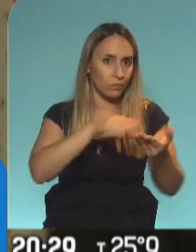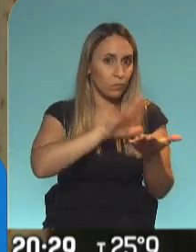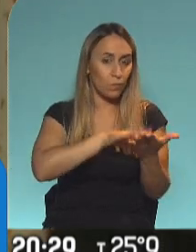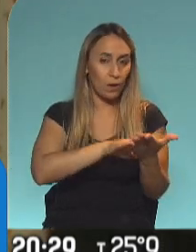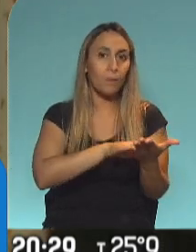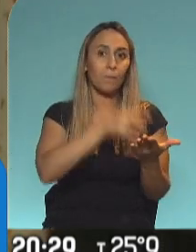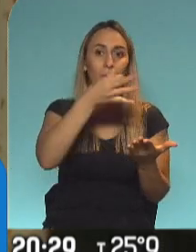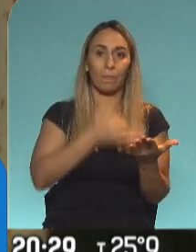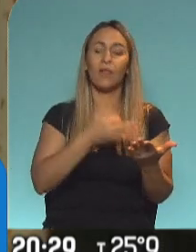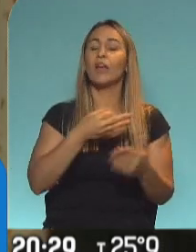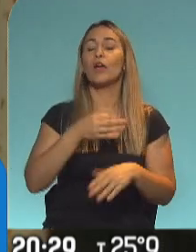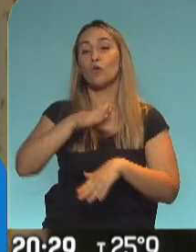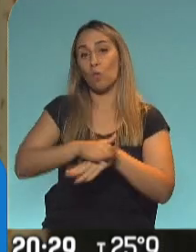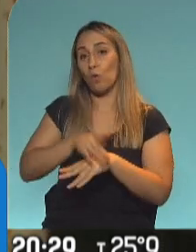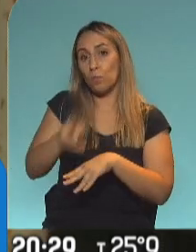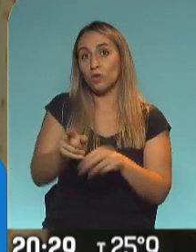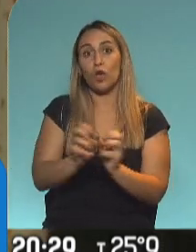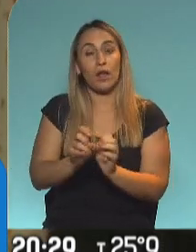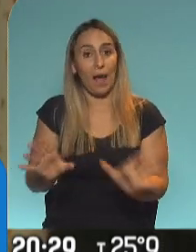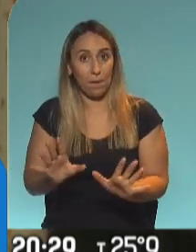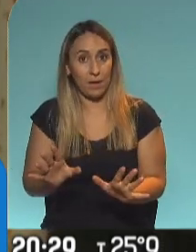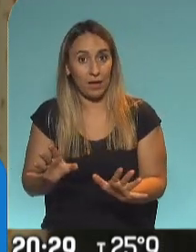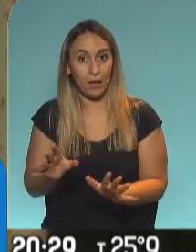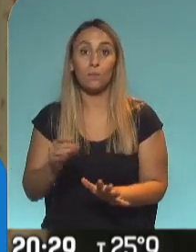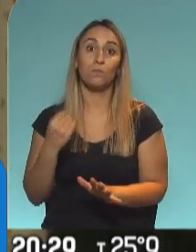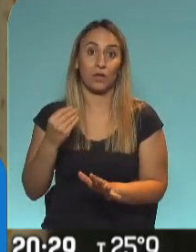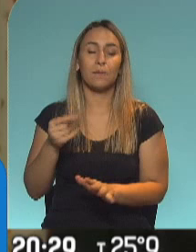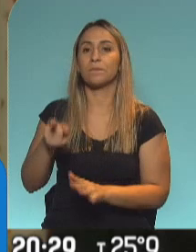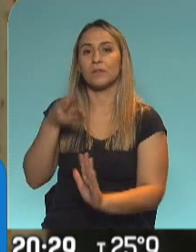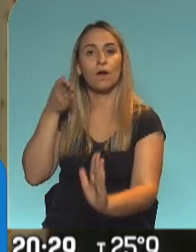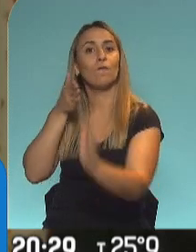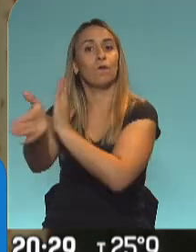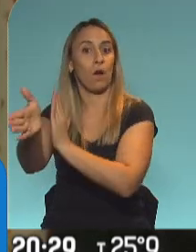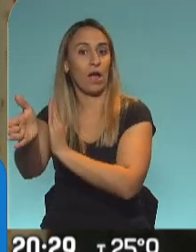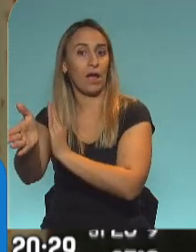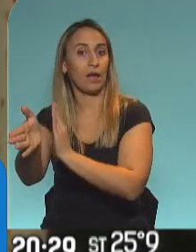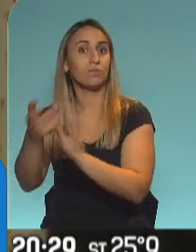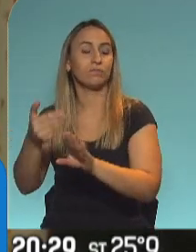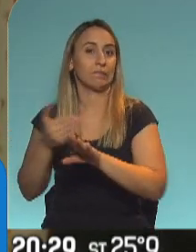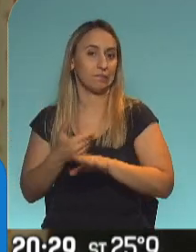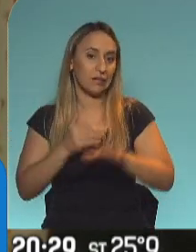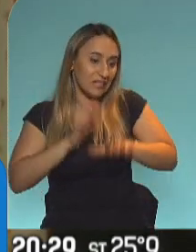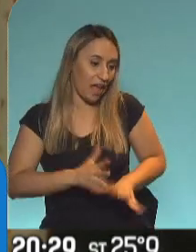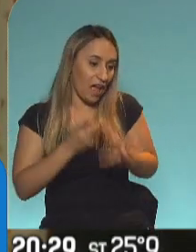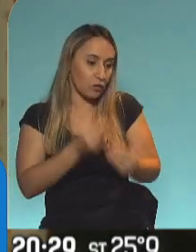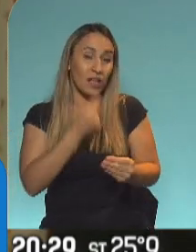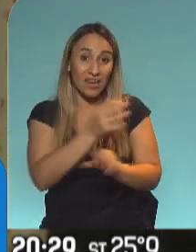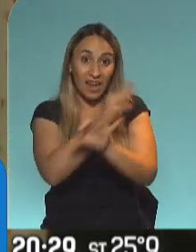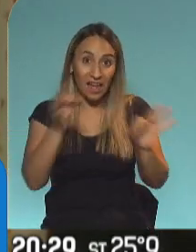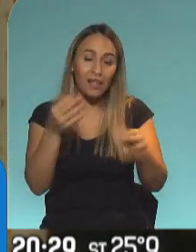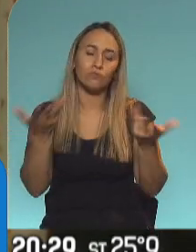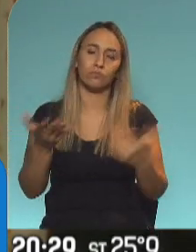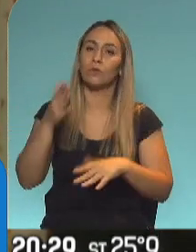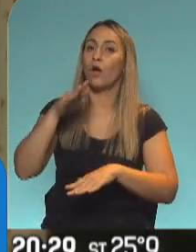homicidio culposo agravada por el hecho de haberse dado la fuga y no haber prestado los auxilios correspondientes a las víctimas. Ahora